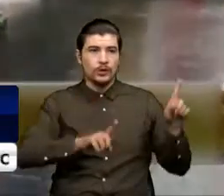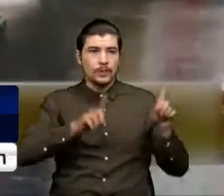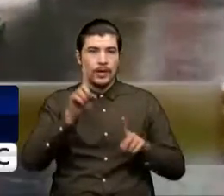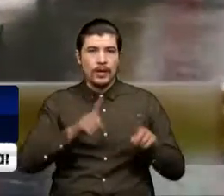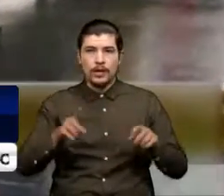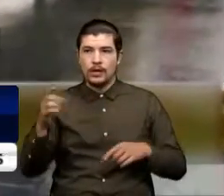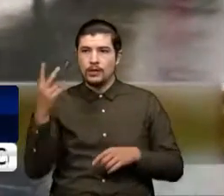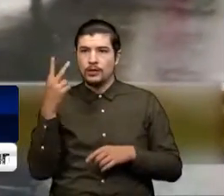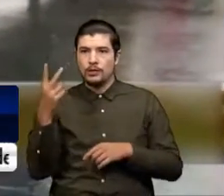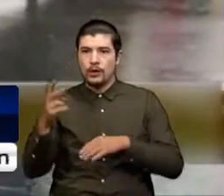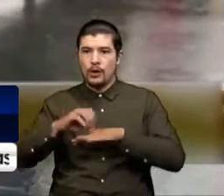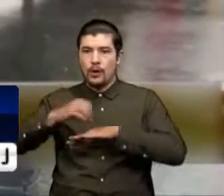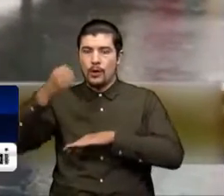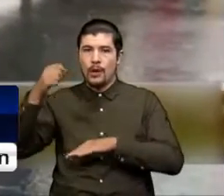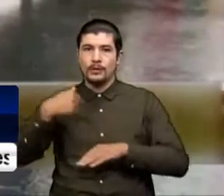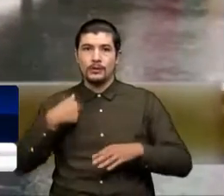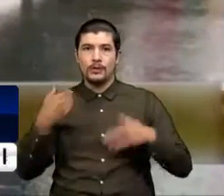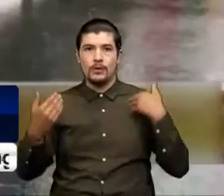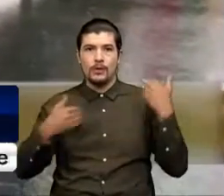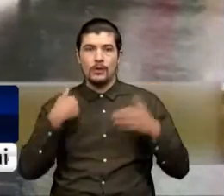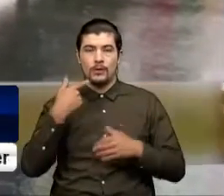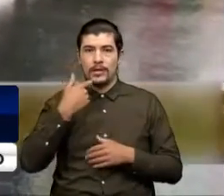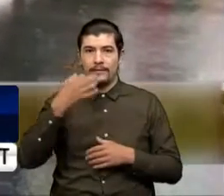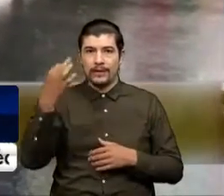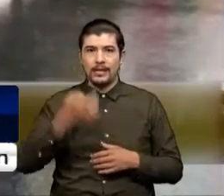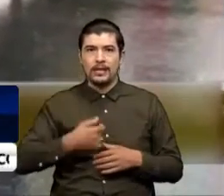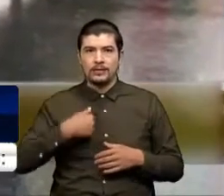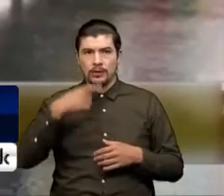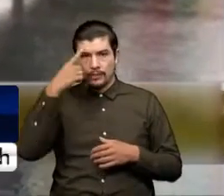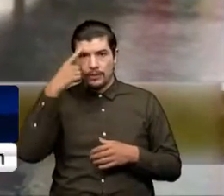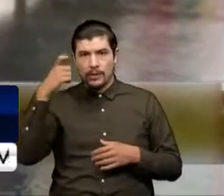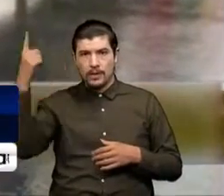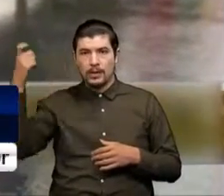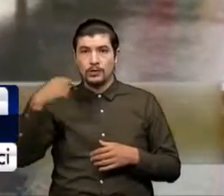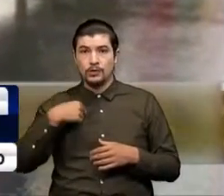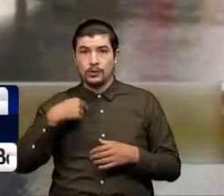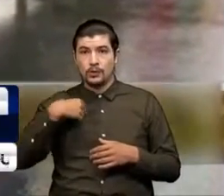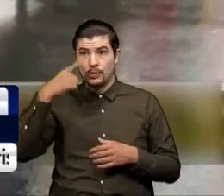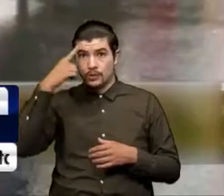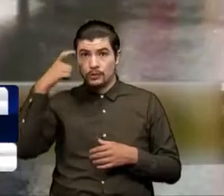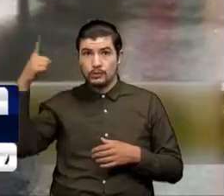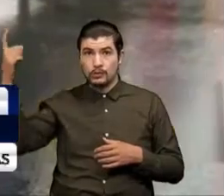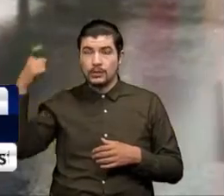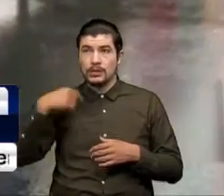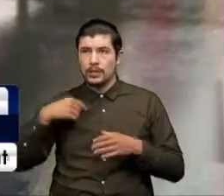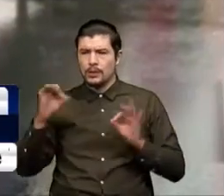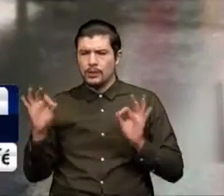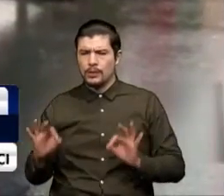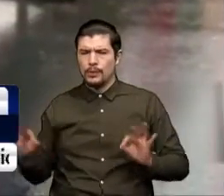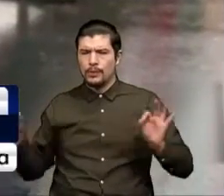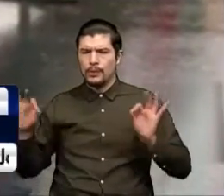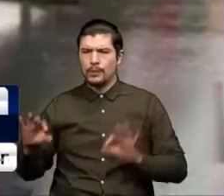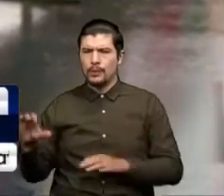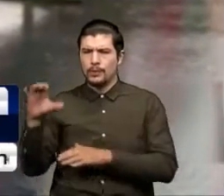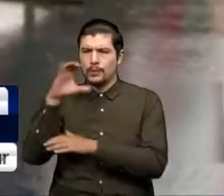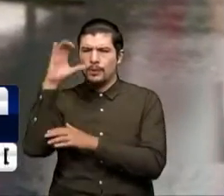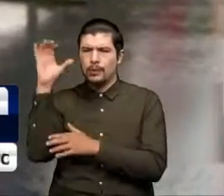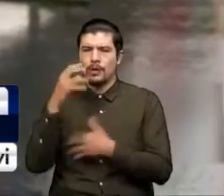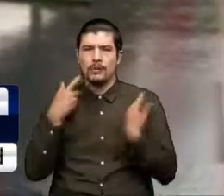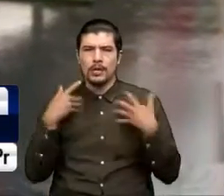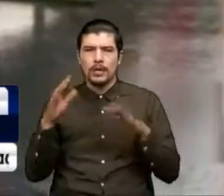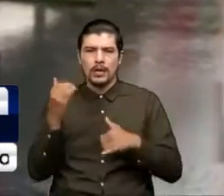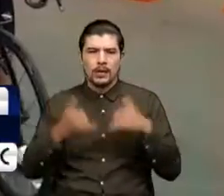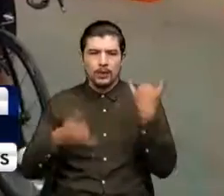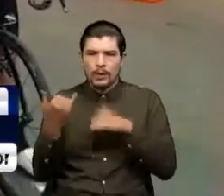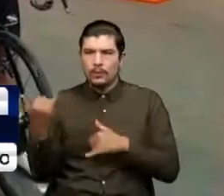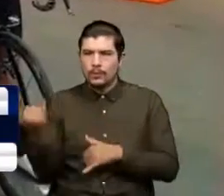que me preparé mucho para esto. Soñaba con hacer sonar el himno de Colombia en cualquiera de los juegos de lo que se inició en el ciclo